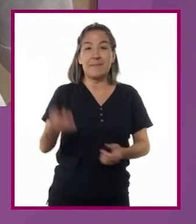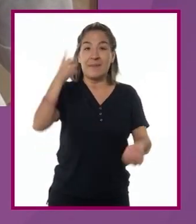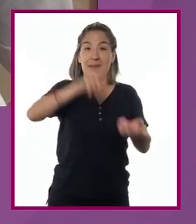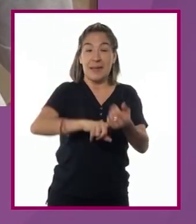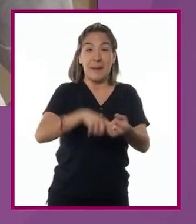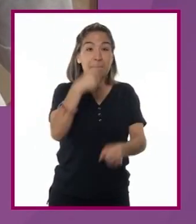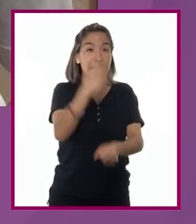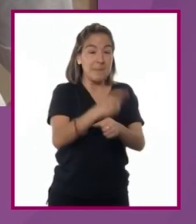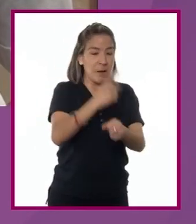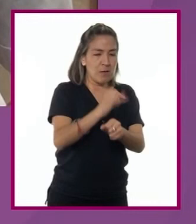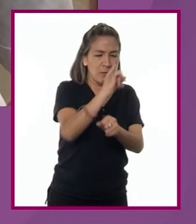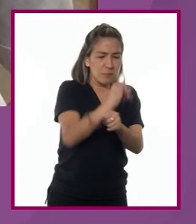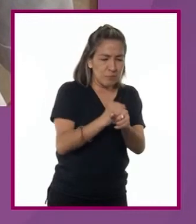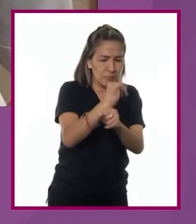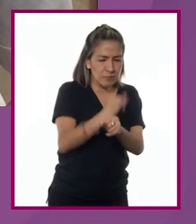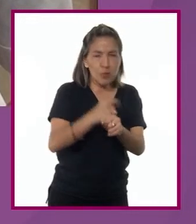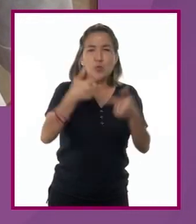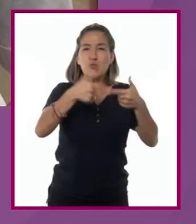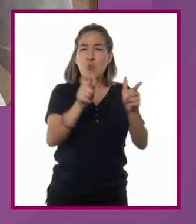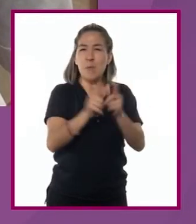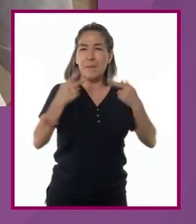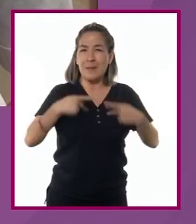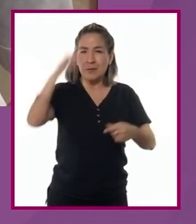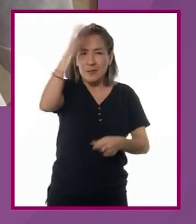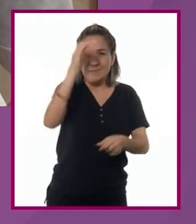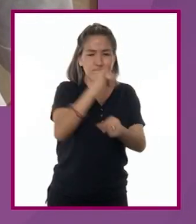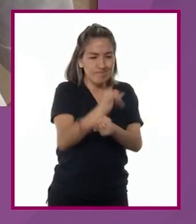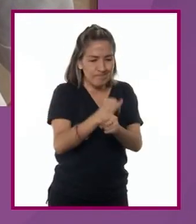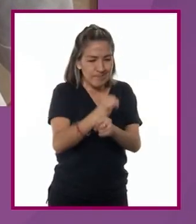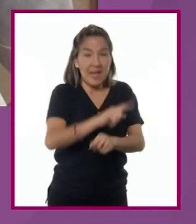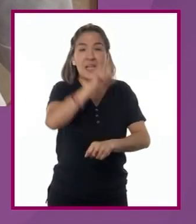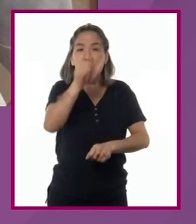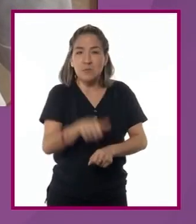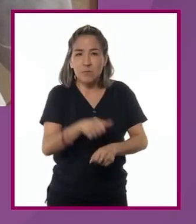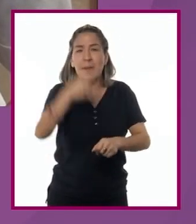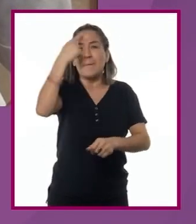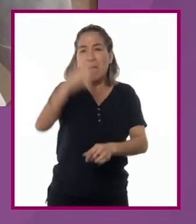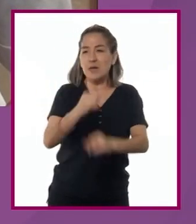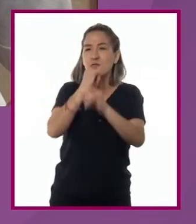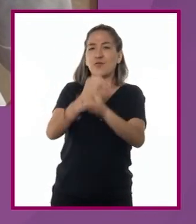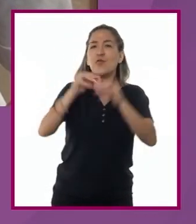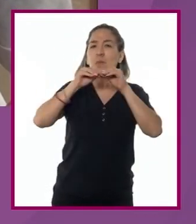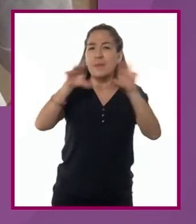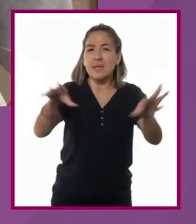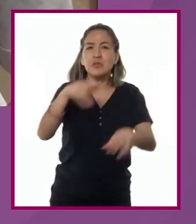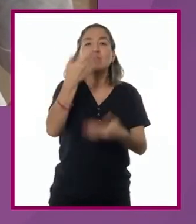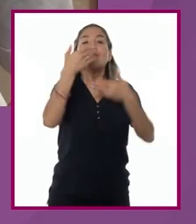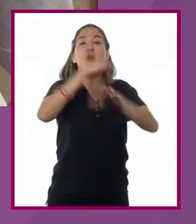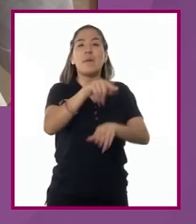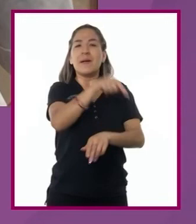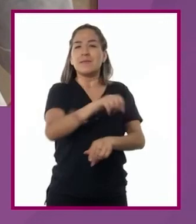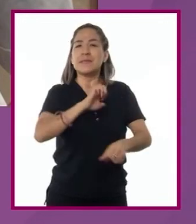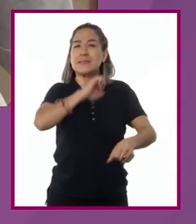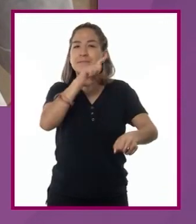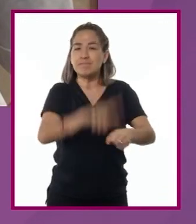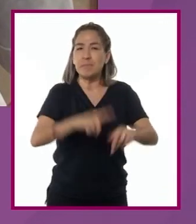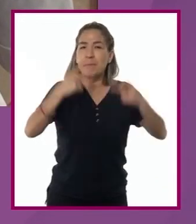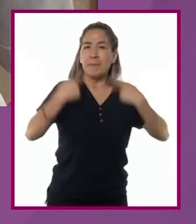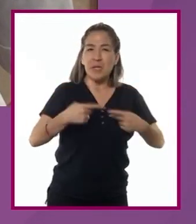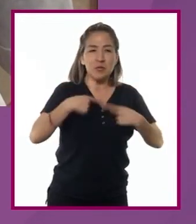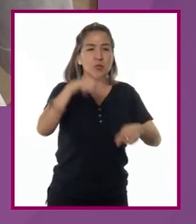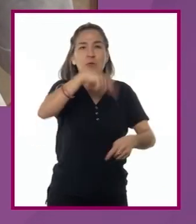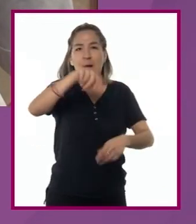de una investigación científica y se elaboran para informar tanto a especialistas en la materia como al público en